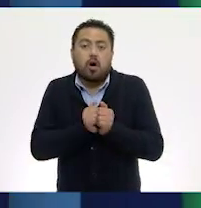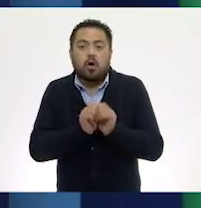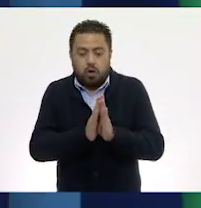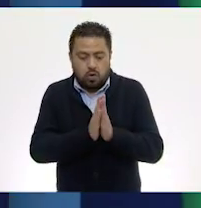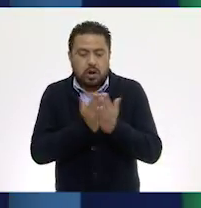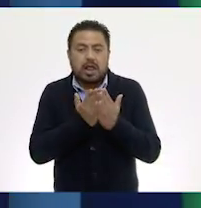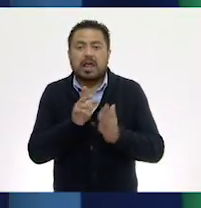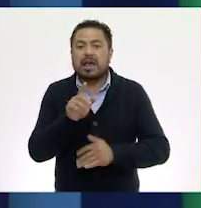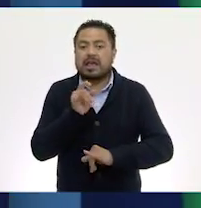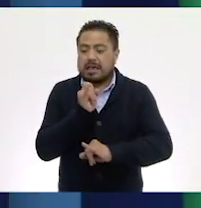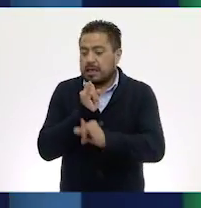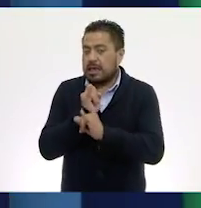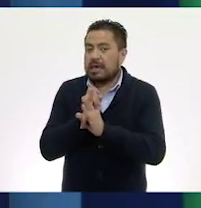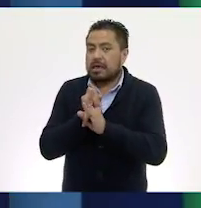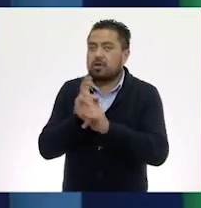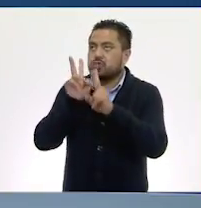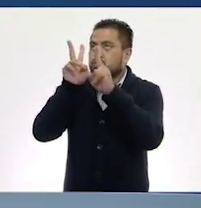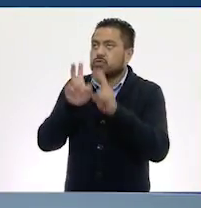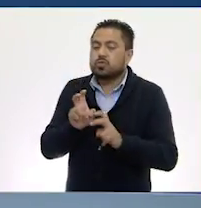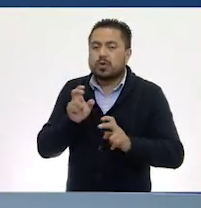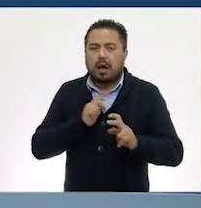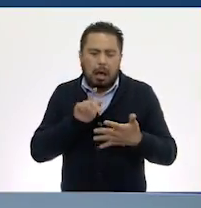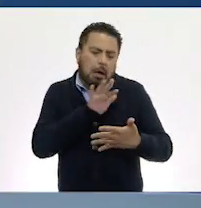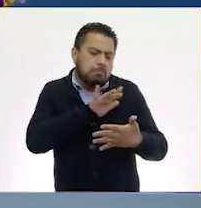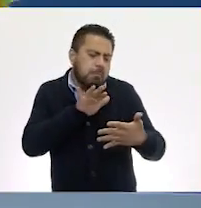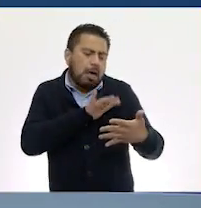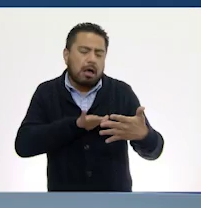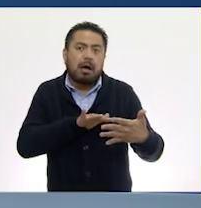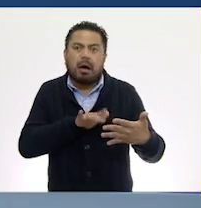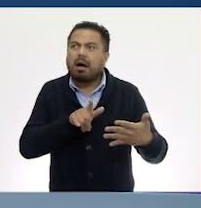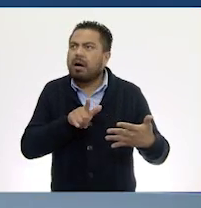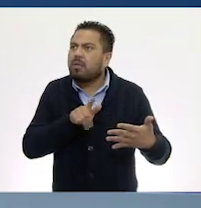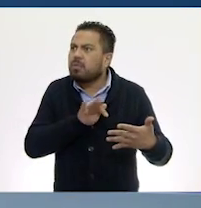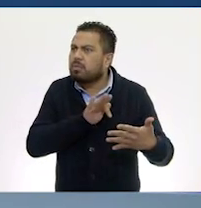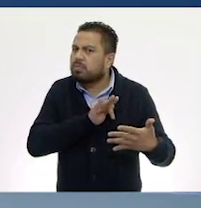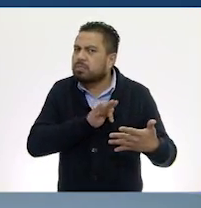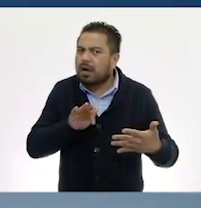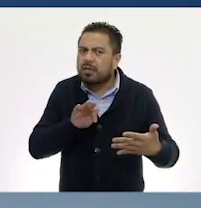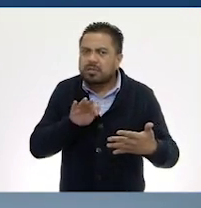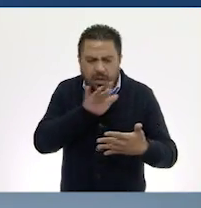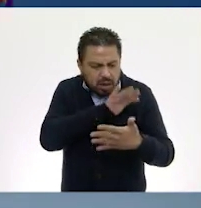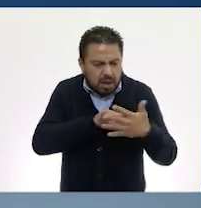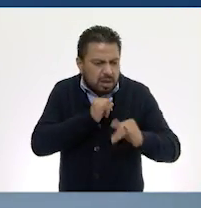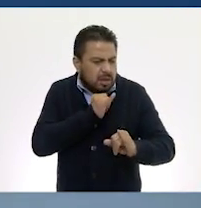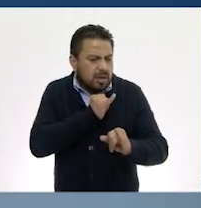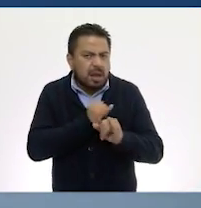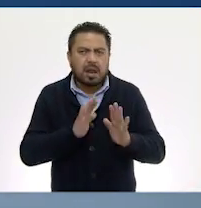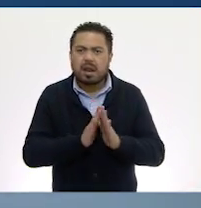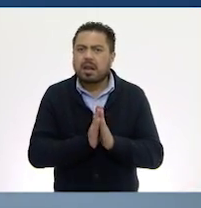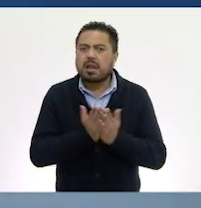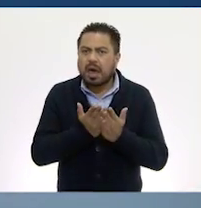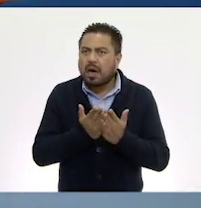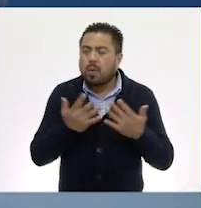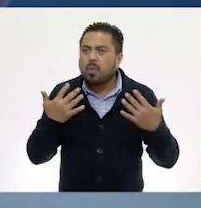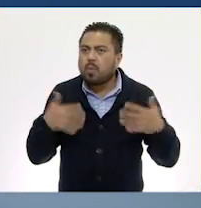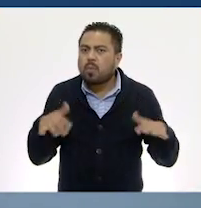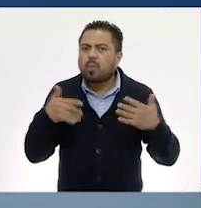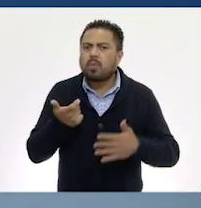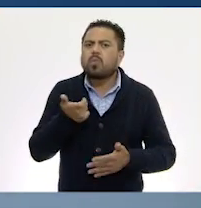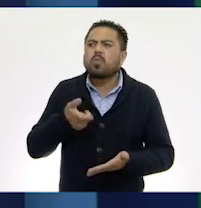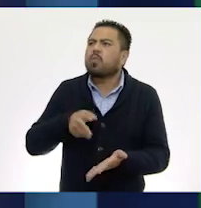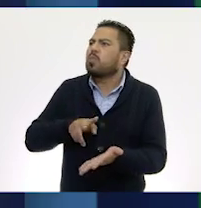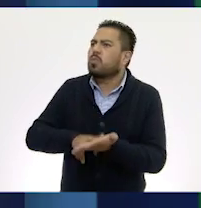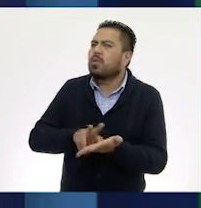libros digitales, en línea. ¡Guau! ¿Se pueden leer libros en internet? ¿Cuánto